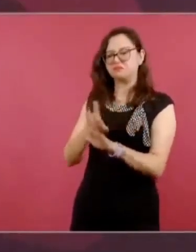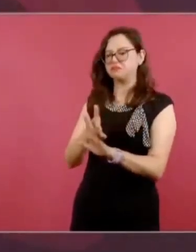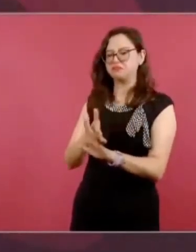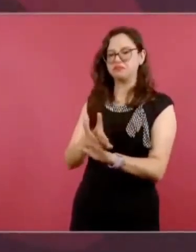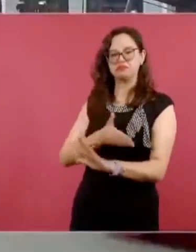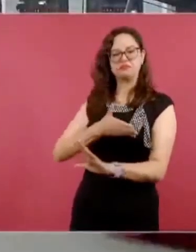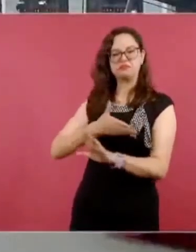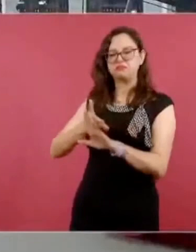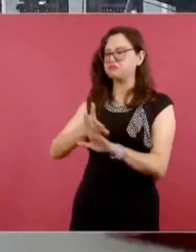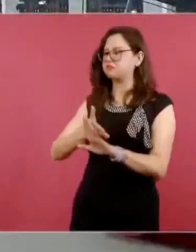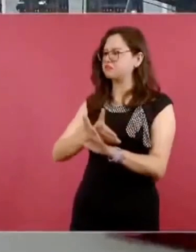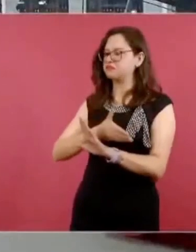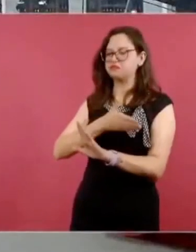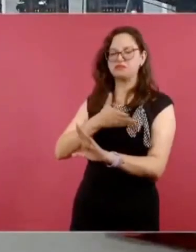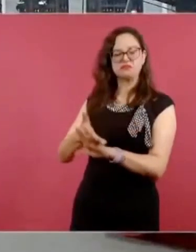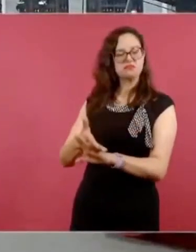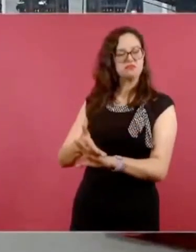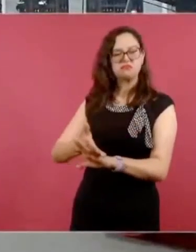deciden